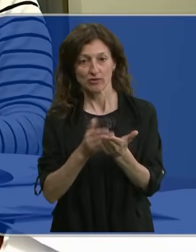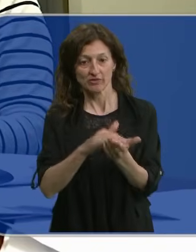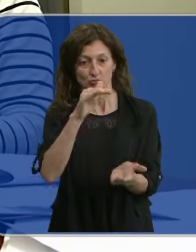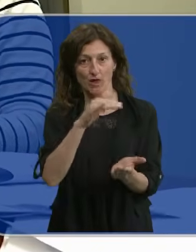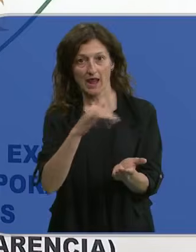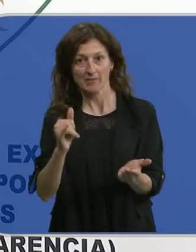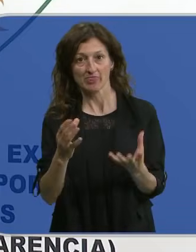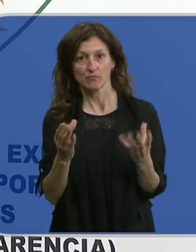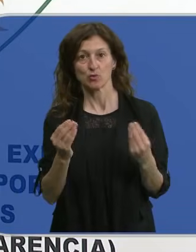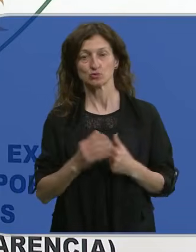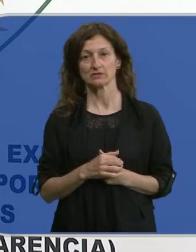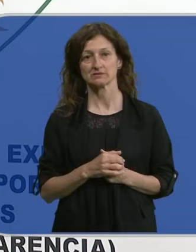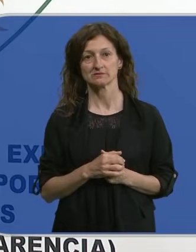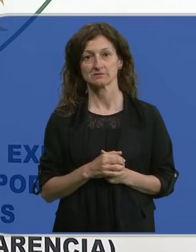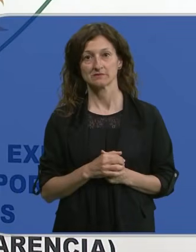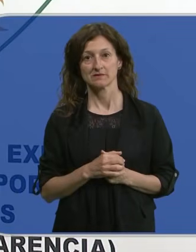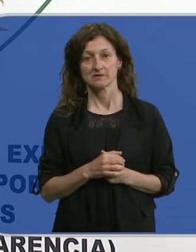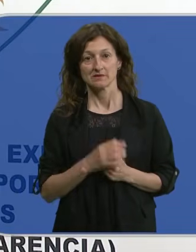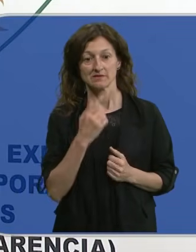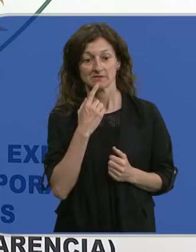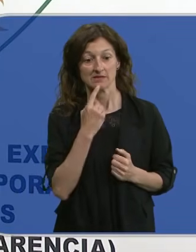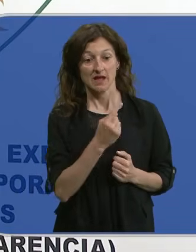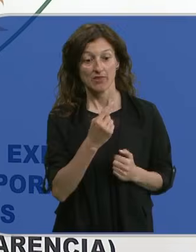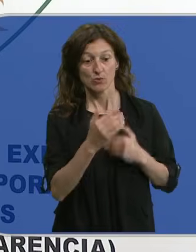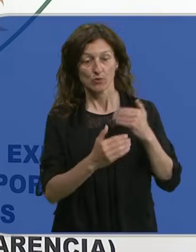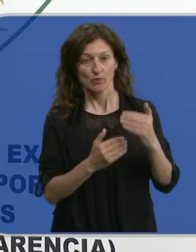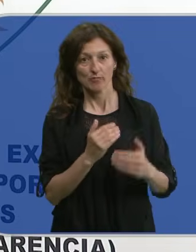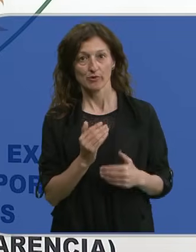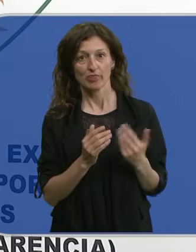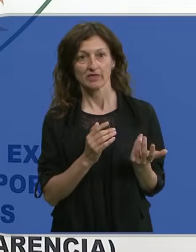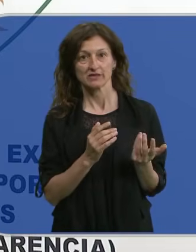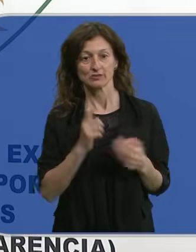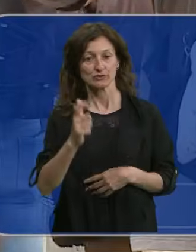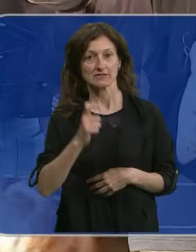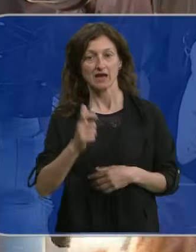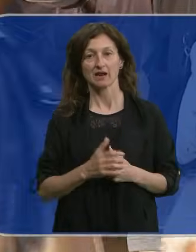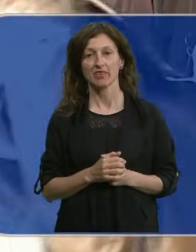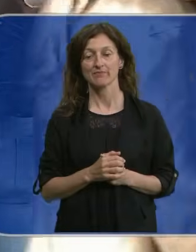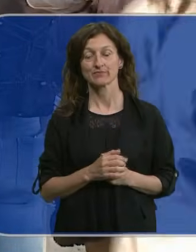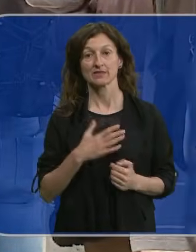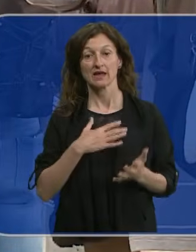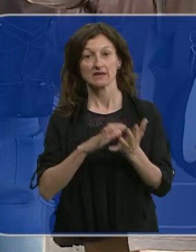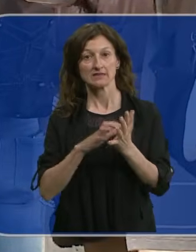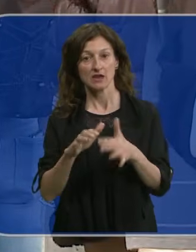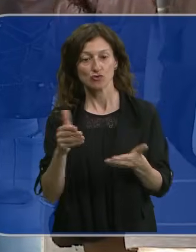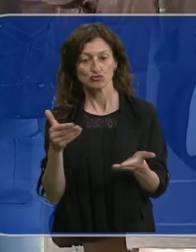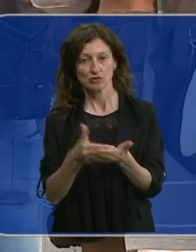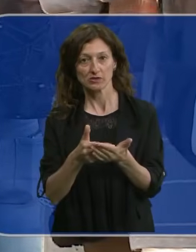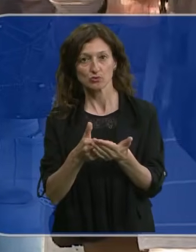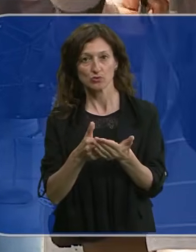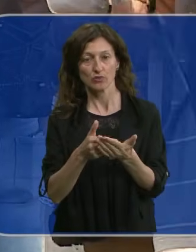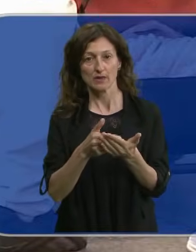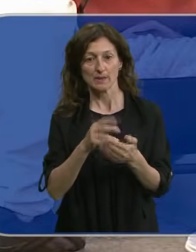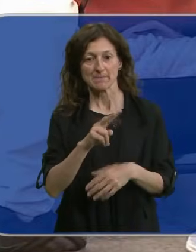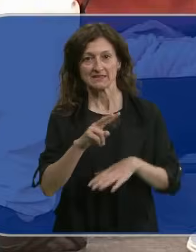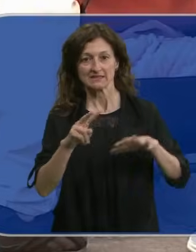vez. Y claro, si cada una lleva un proceso, pues esto va a tardar. En Castilla y León, la solicitud puede realizarse